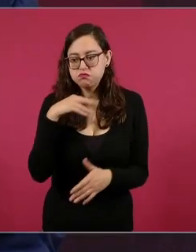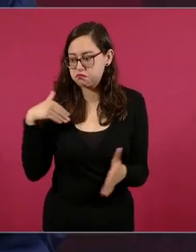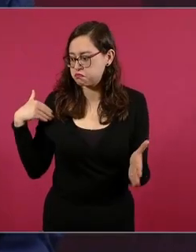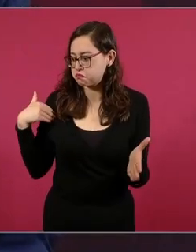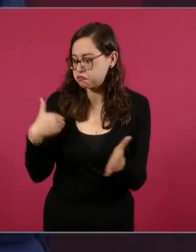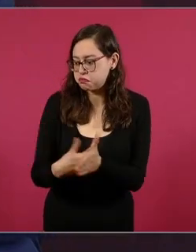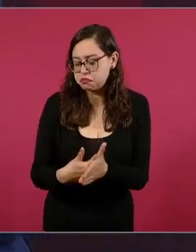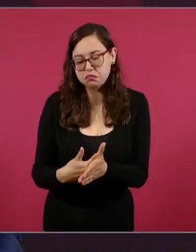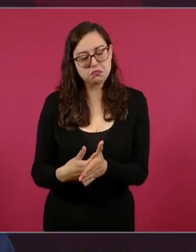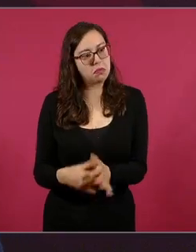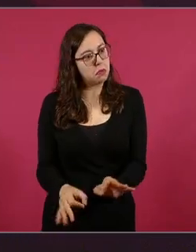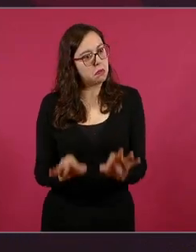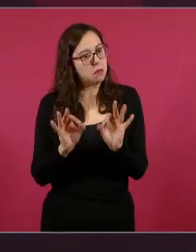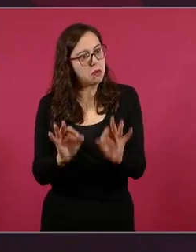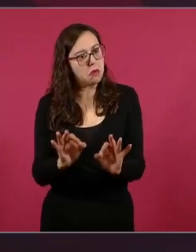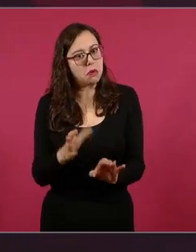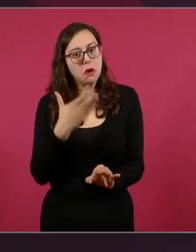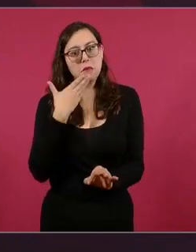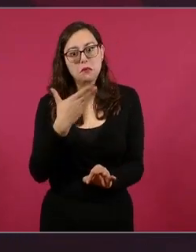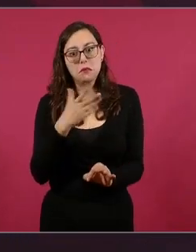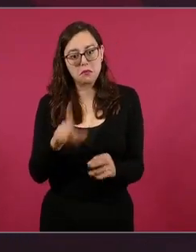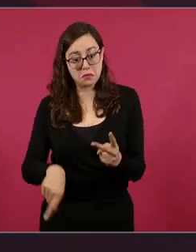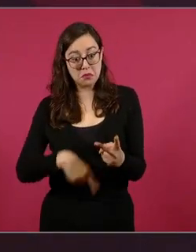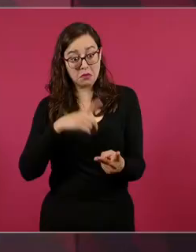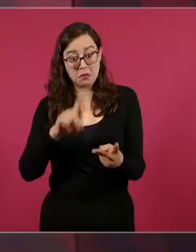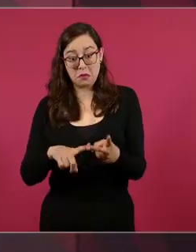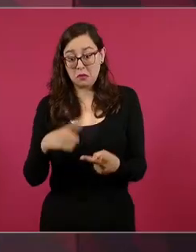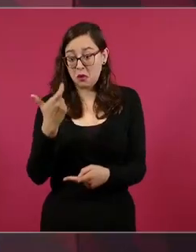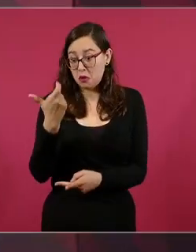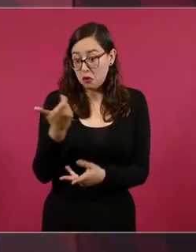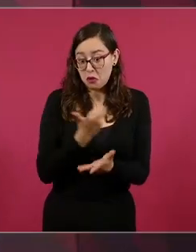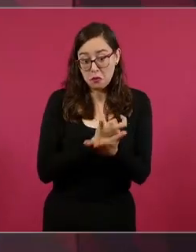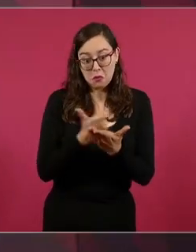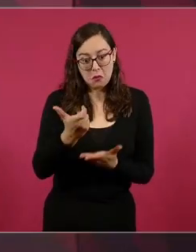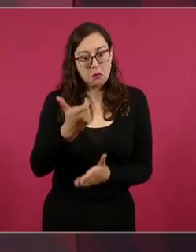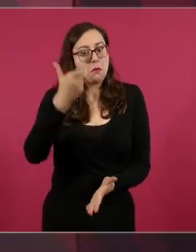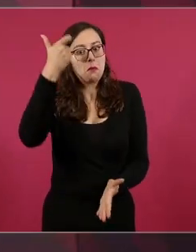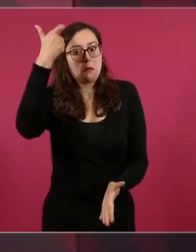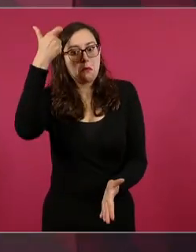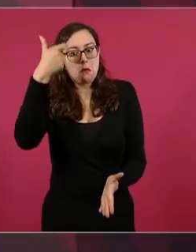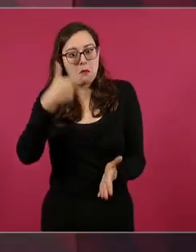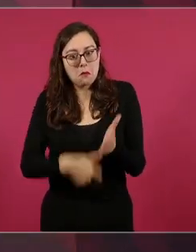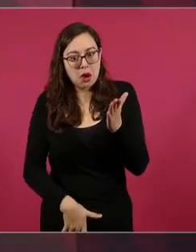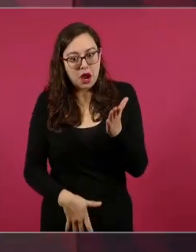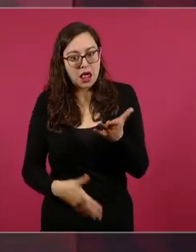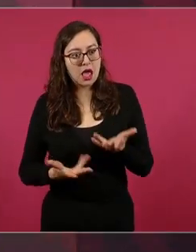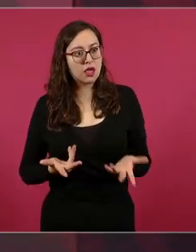un costo muy bajo